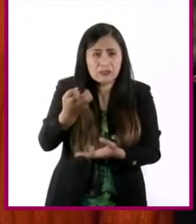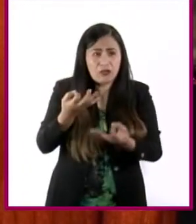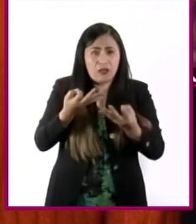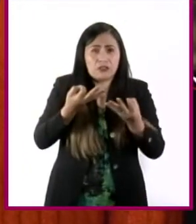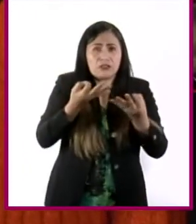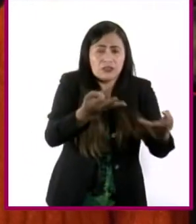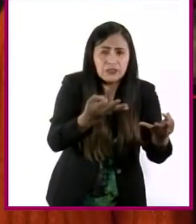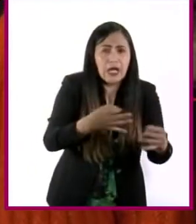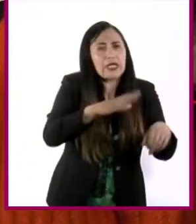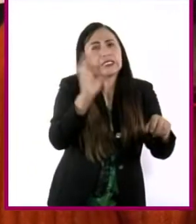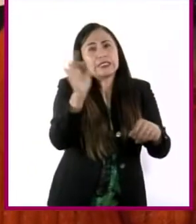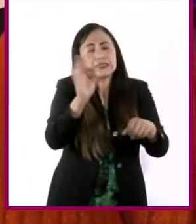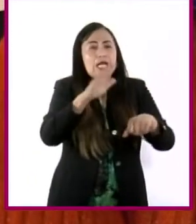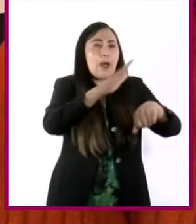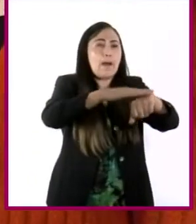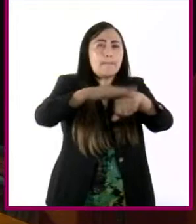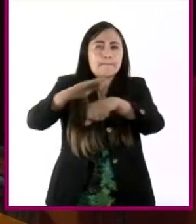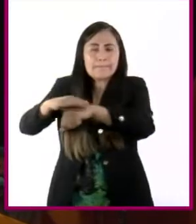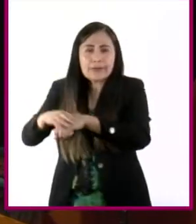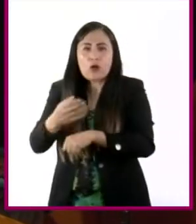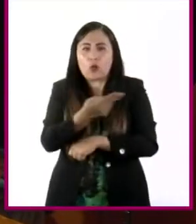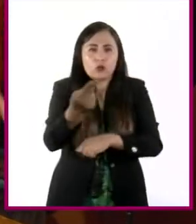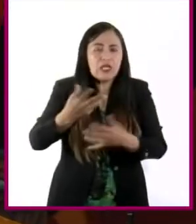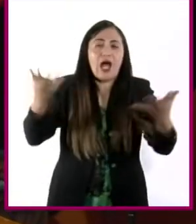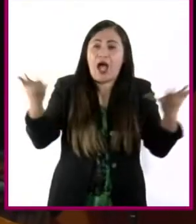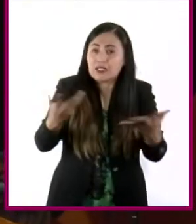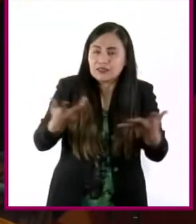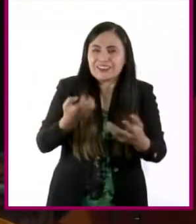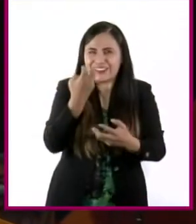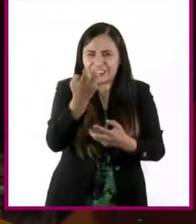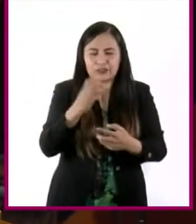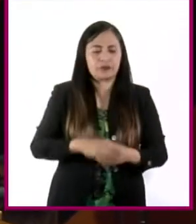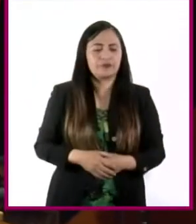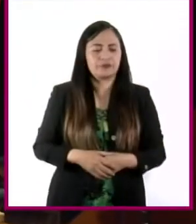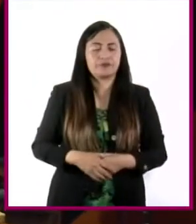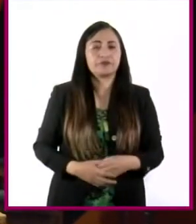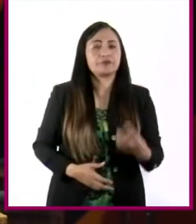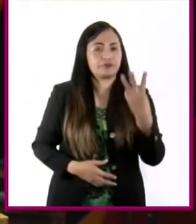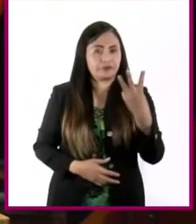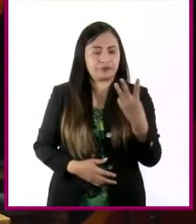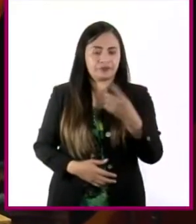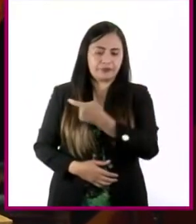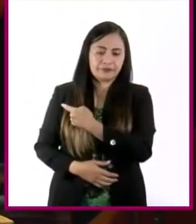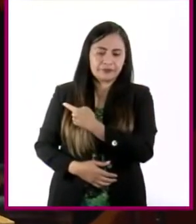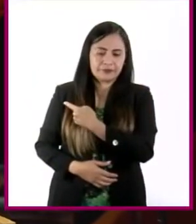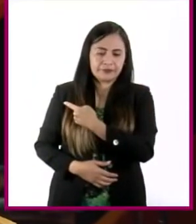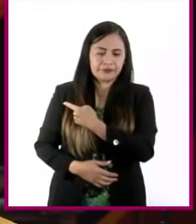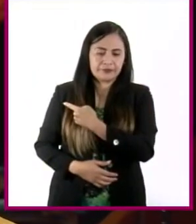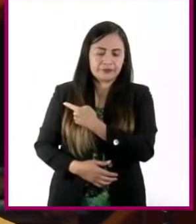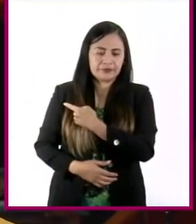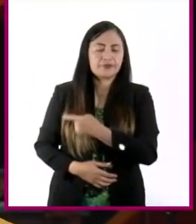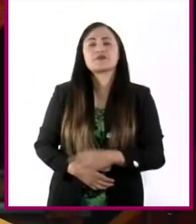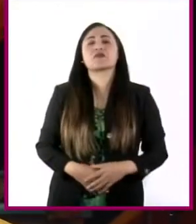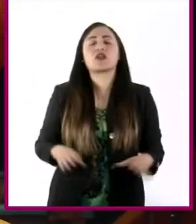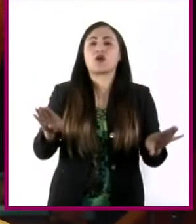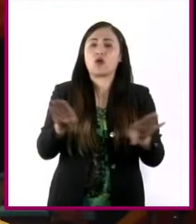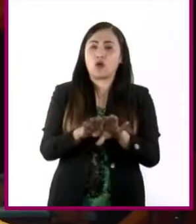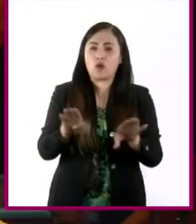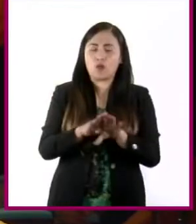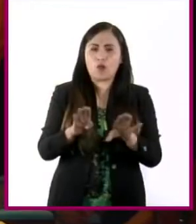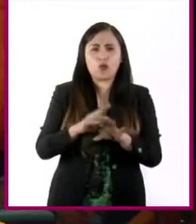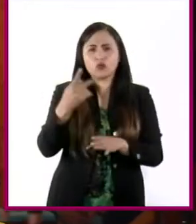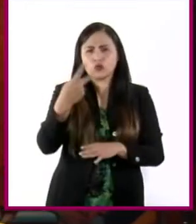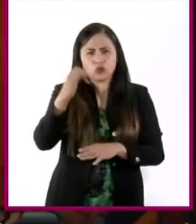una exhortación o un llamado a la acción. 3. Cierren con la tesis que habían iniciado y concluyan basándose en todas sus